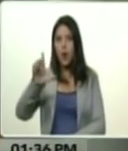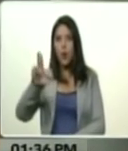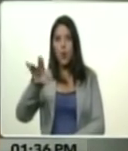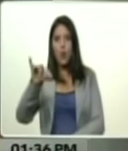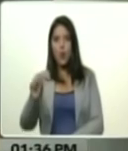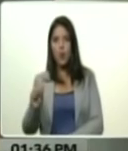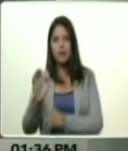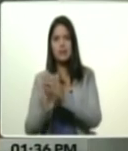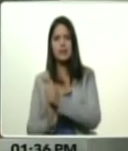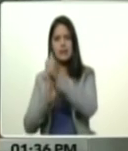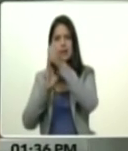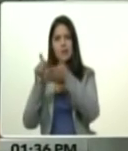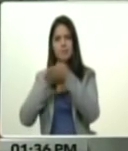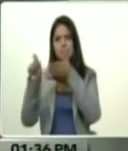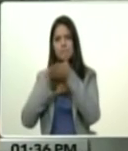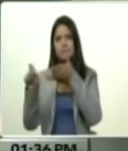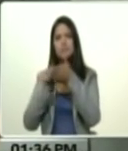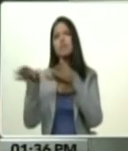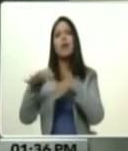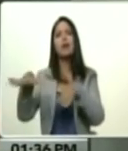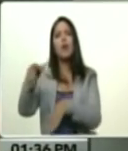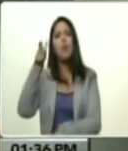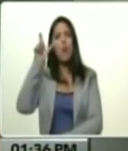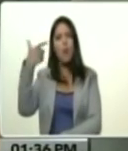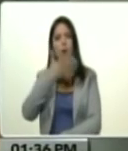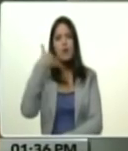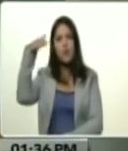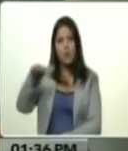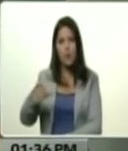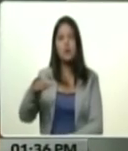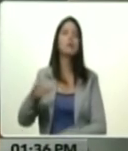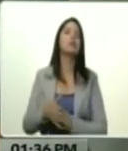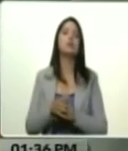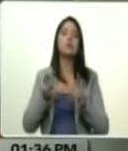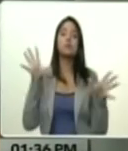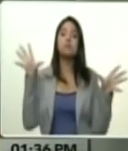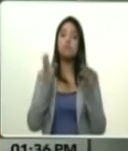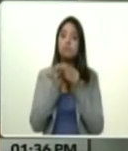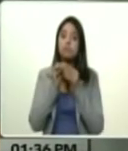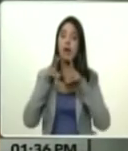dirigente de Acción Democrática asesinado en el estado Guárico. Las conclusiones que arroja la